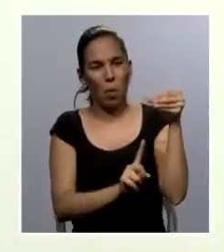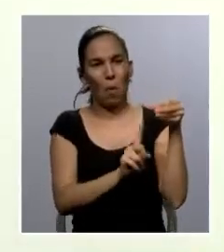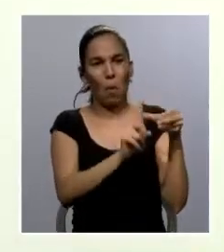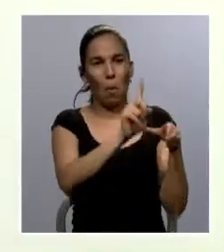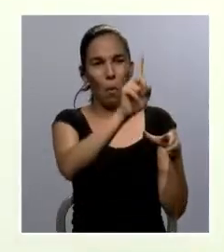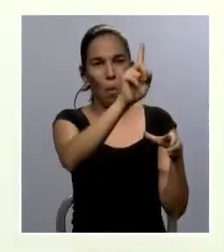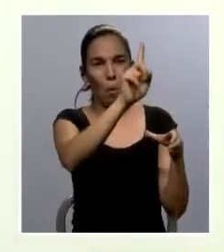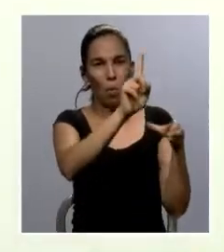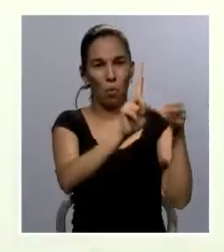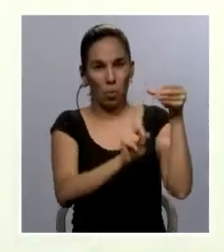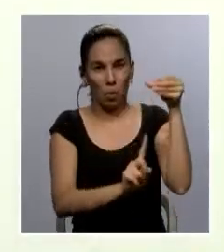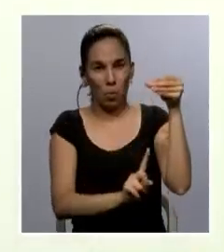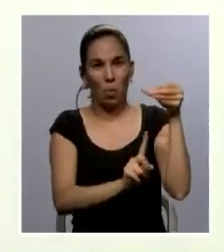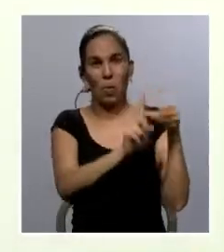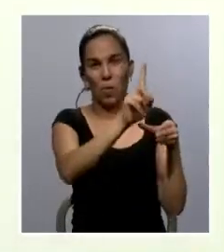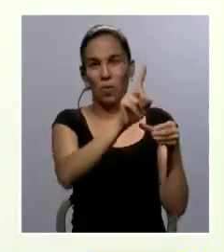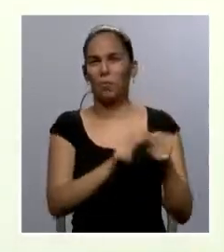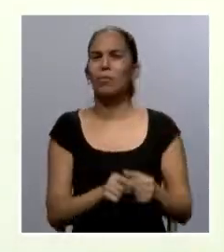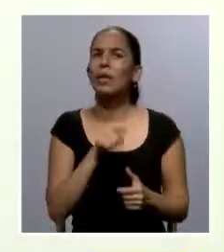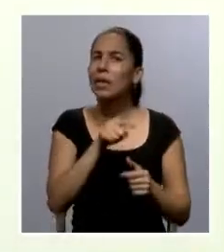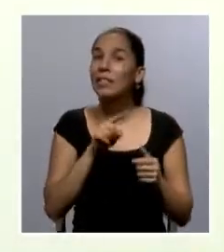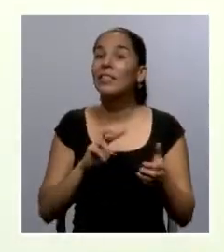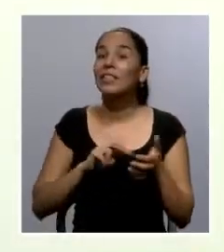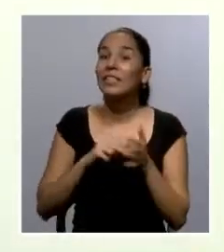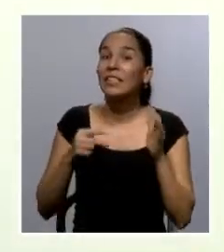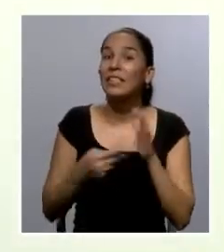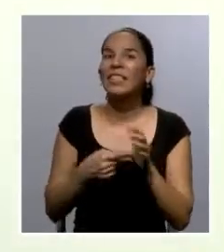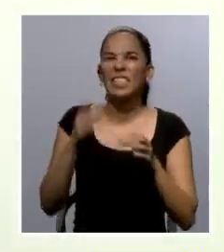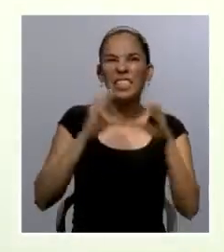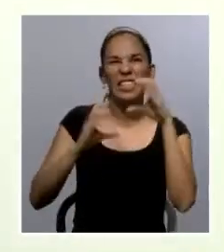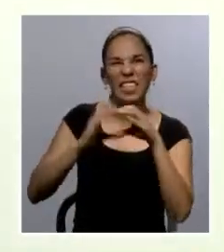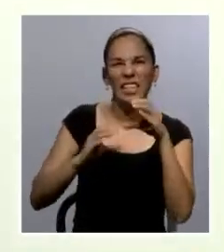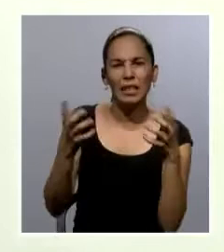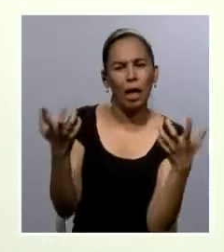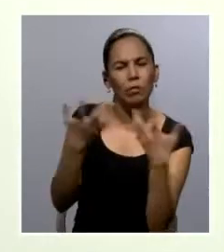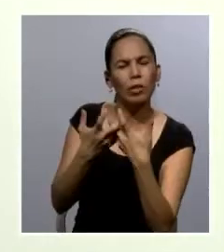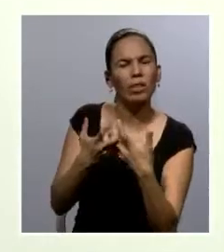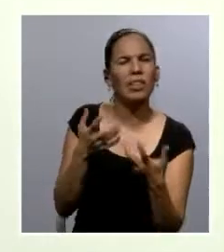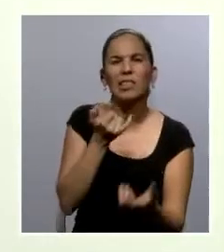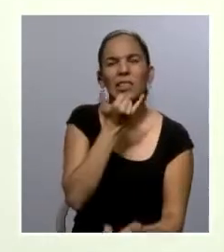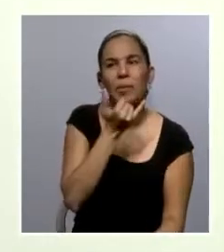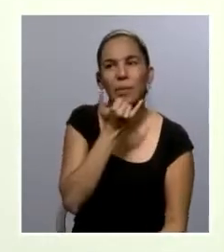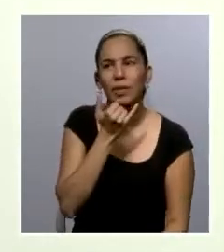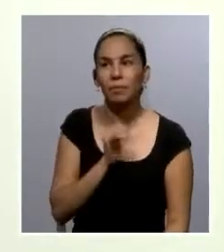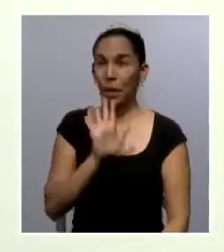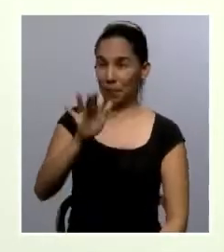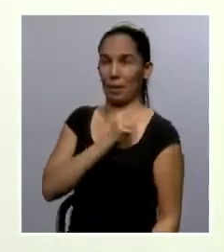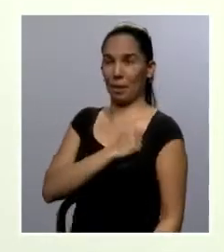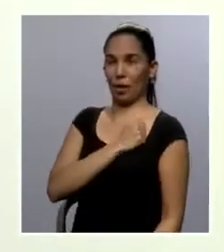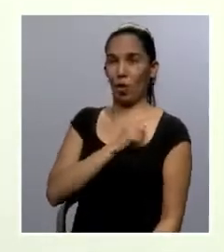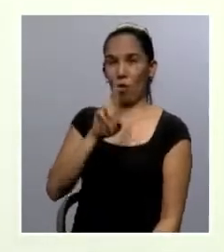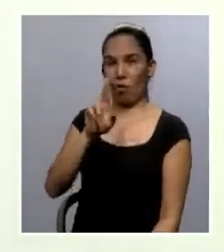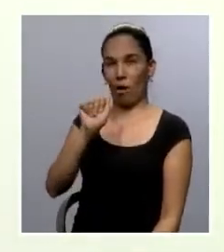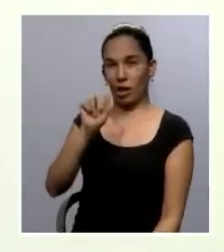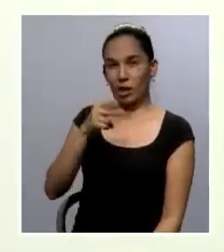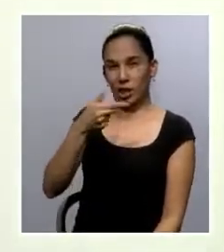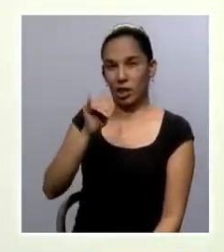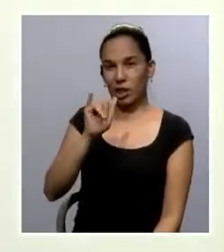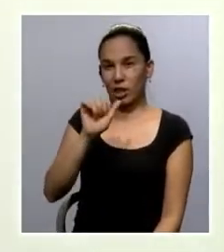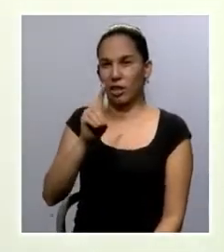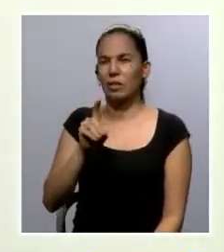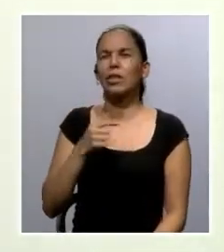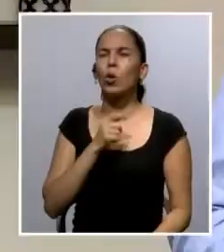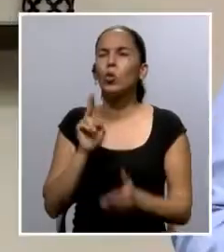Lo intentan varias veces. Perfecto. ¿Y qué es lo que está ocurriendo científicamente? Perdón, Rajiv, utilicemos el